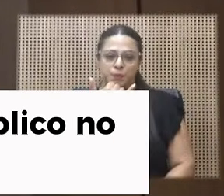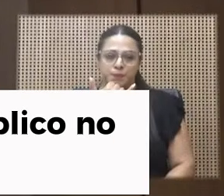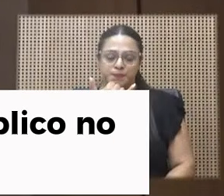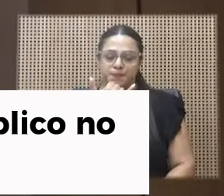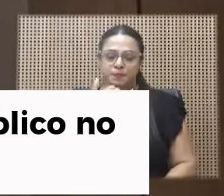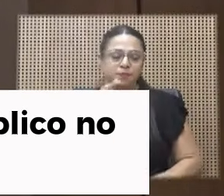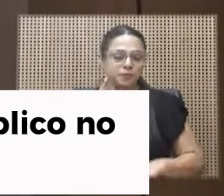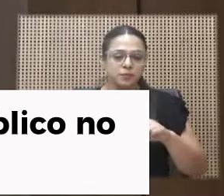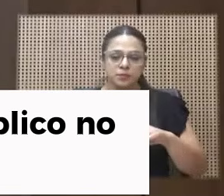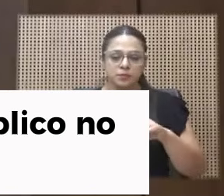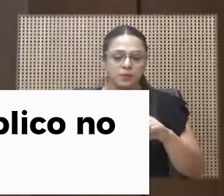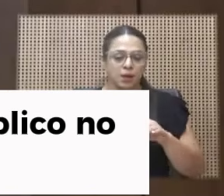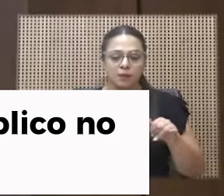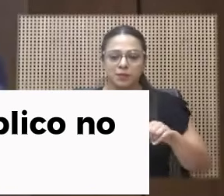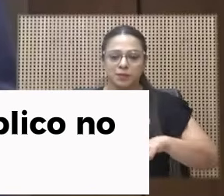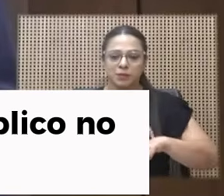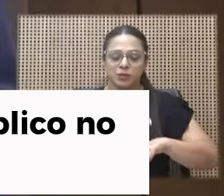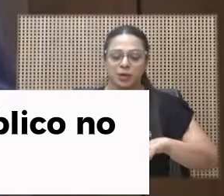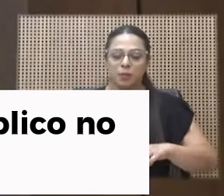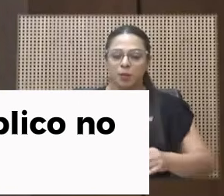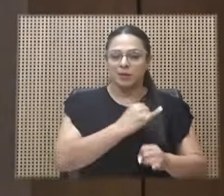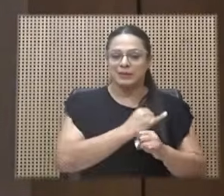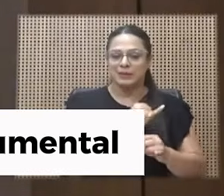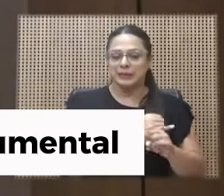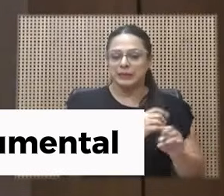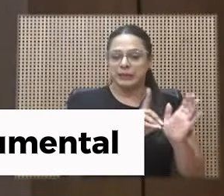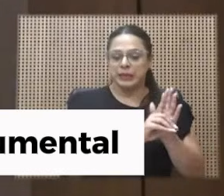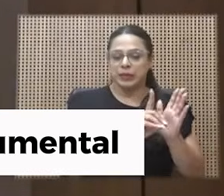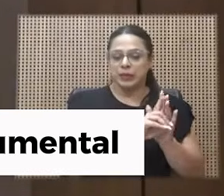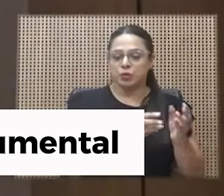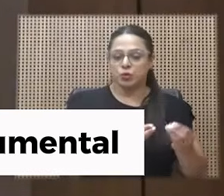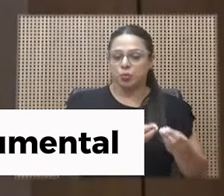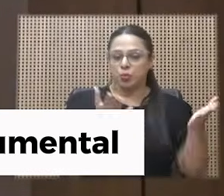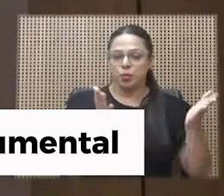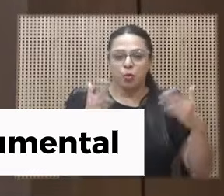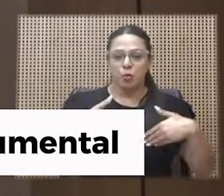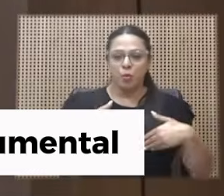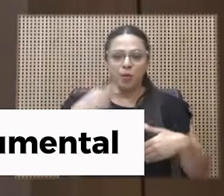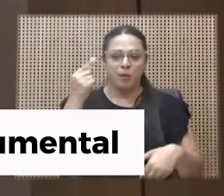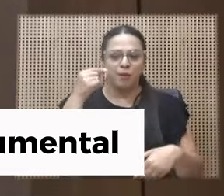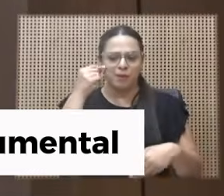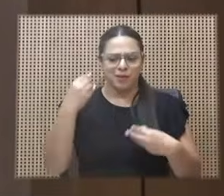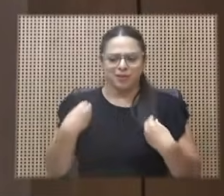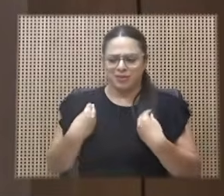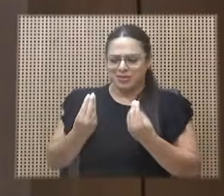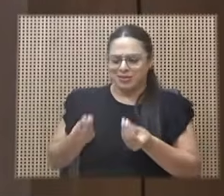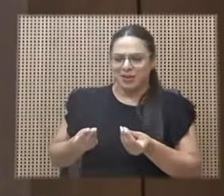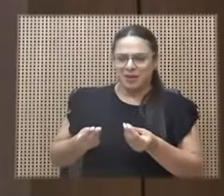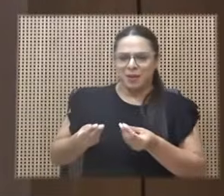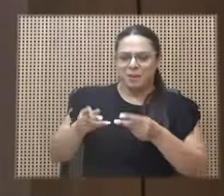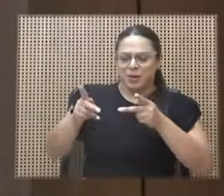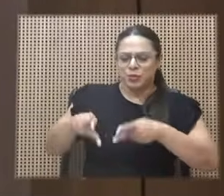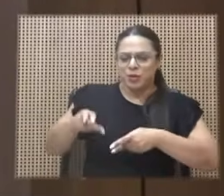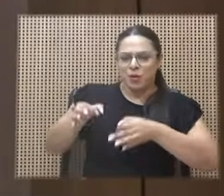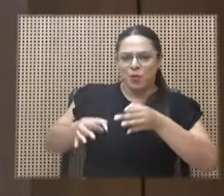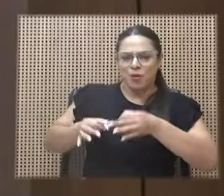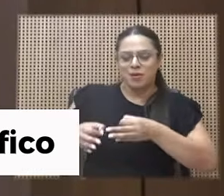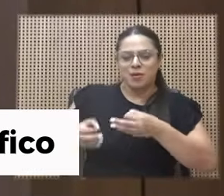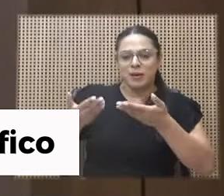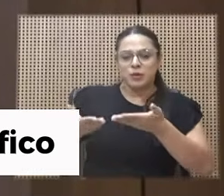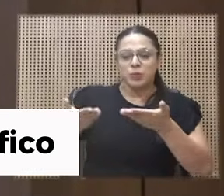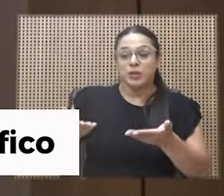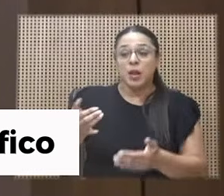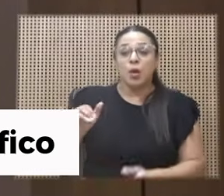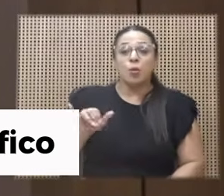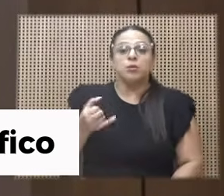que se crea una entidad de derecho público no estatal, se le asigne personalidad jurídica instrumental, como si solo